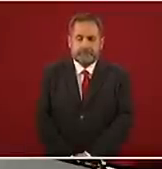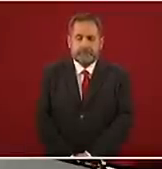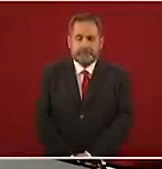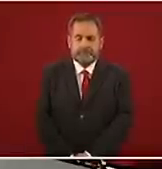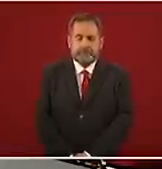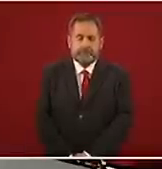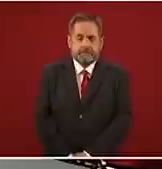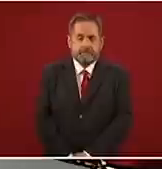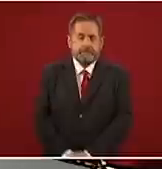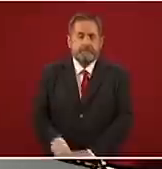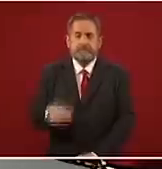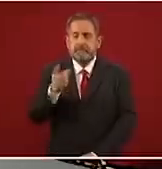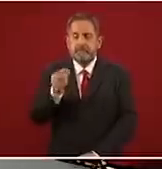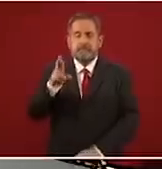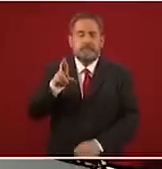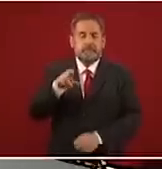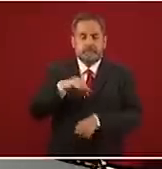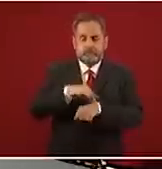el doctor